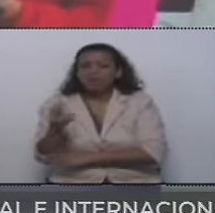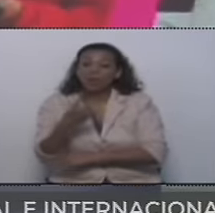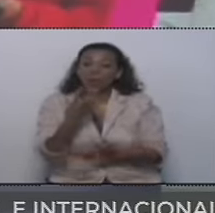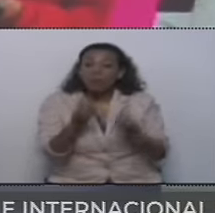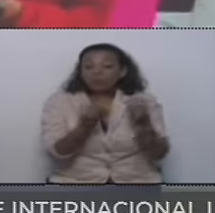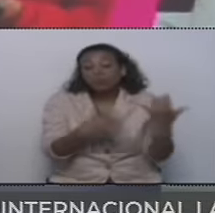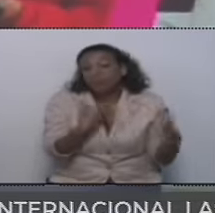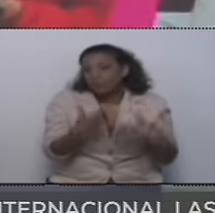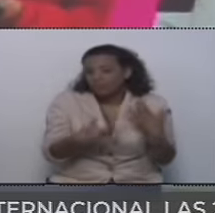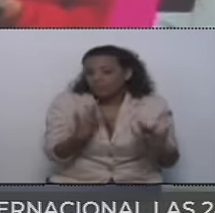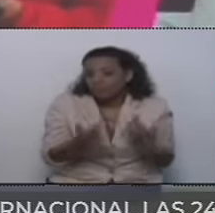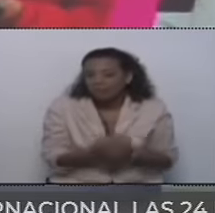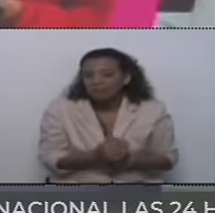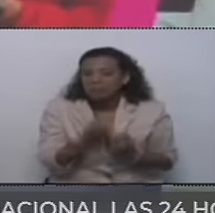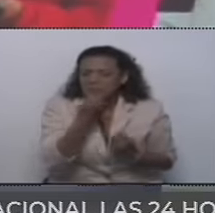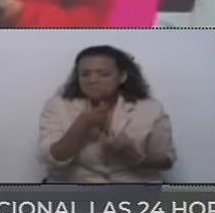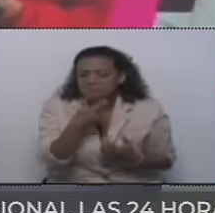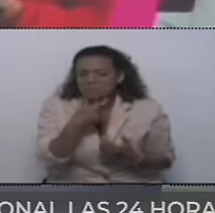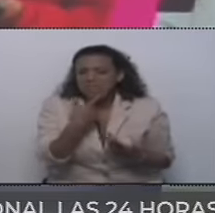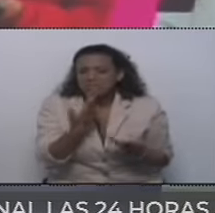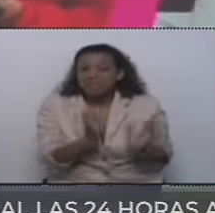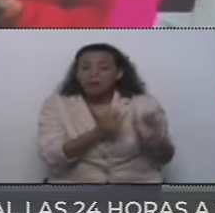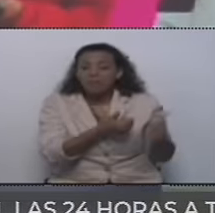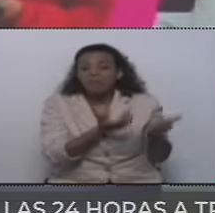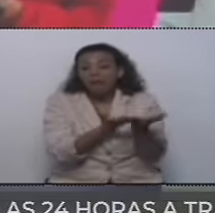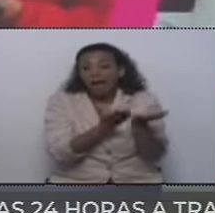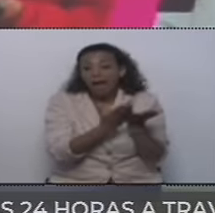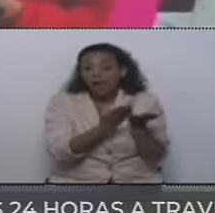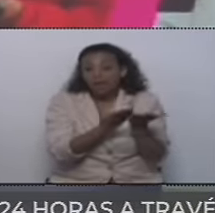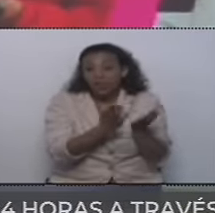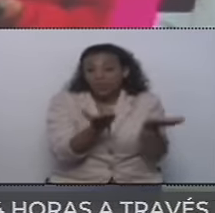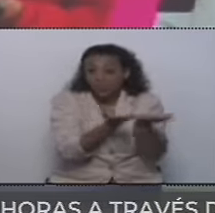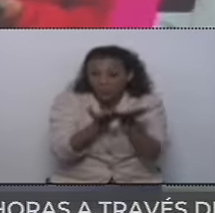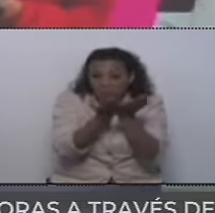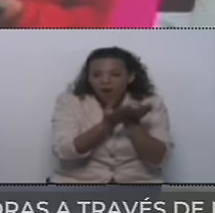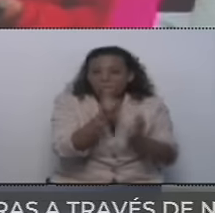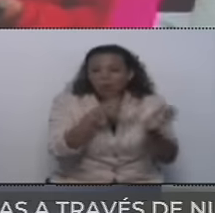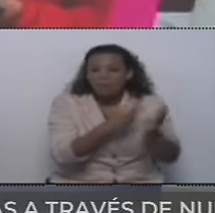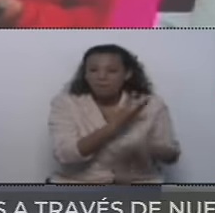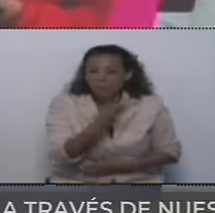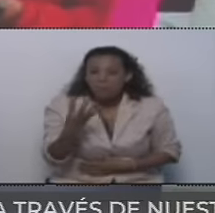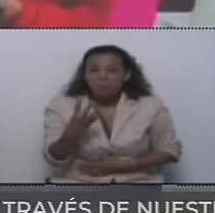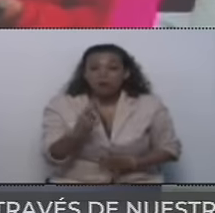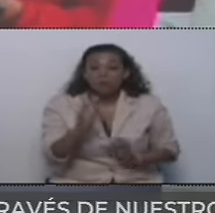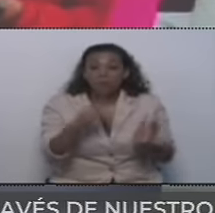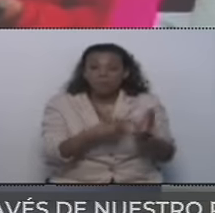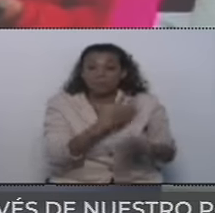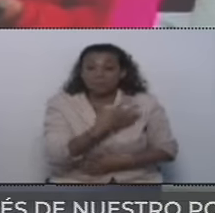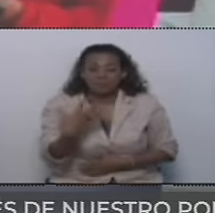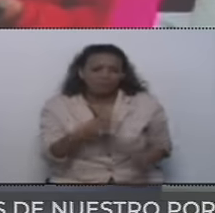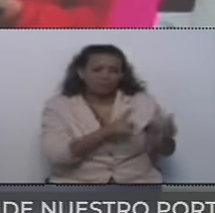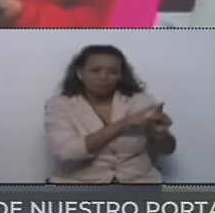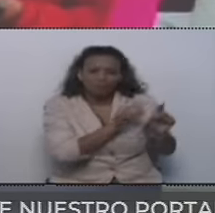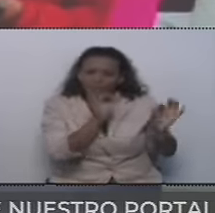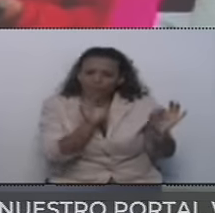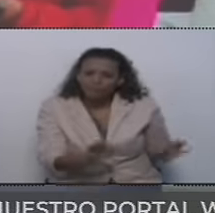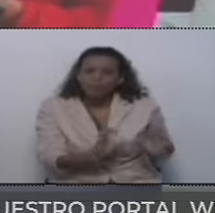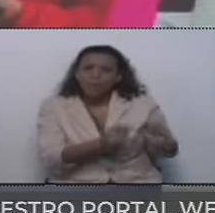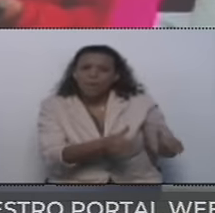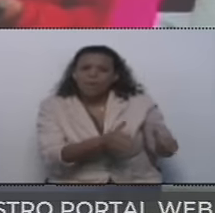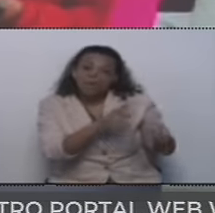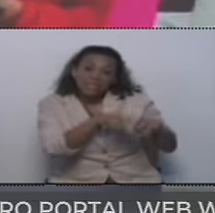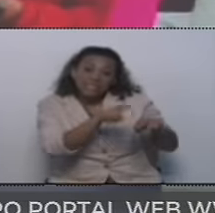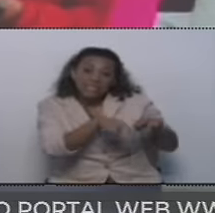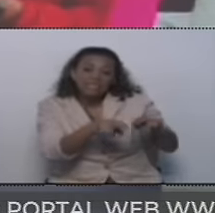Arrancamos la semana bien bonita porque arrancó el año escolar en una sola fecha, completa. Los niños